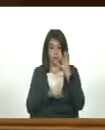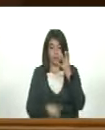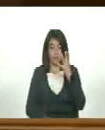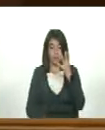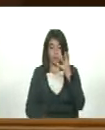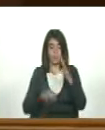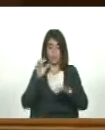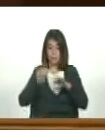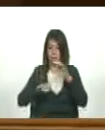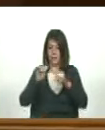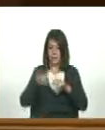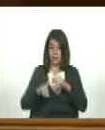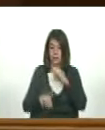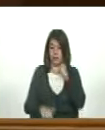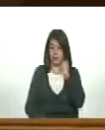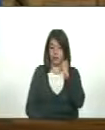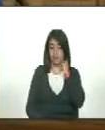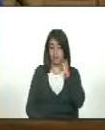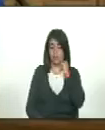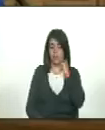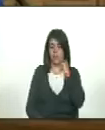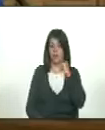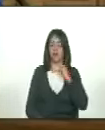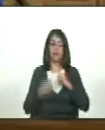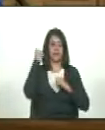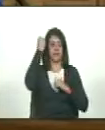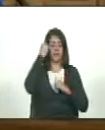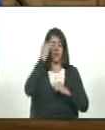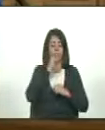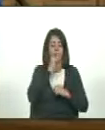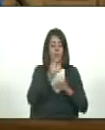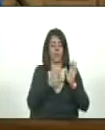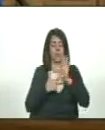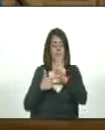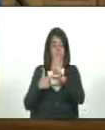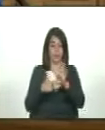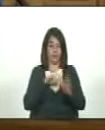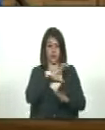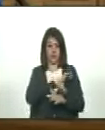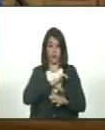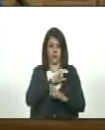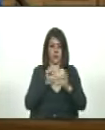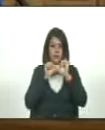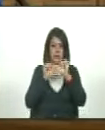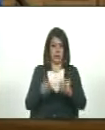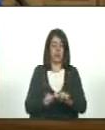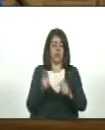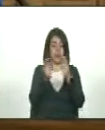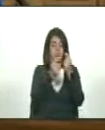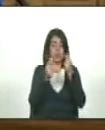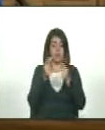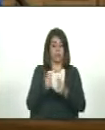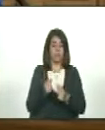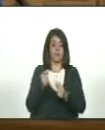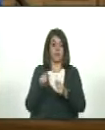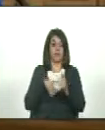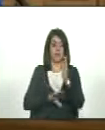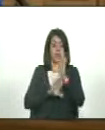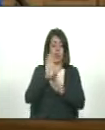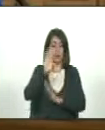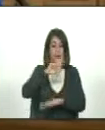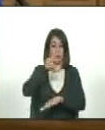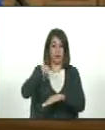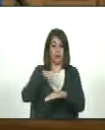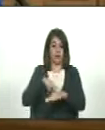día, ciudadana secretaria. Considerar el informe presentado por la Comisión Permanente de Economía, Finanzas y